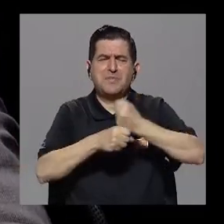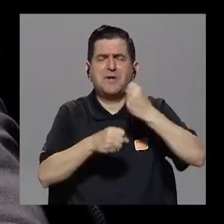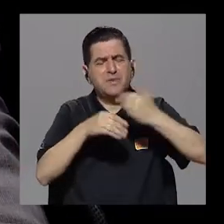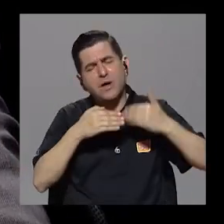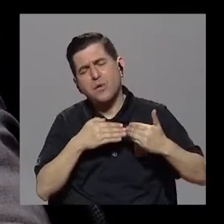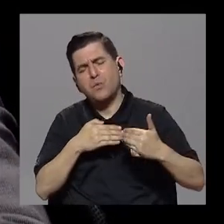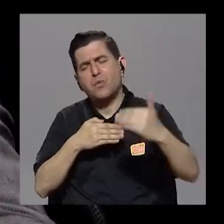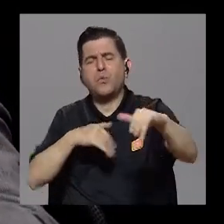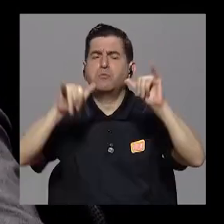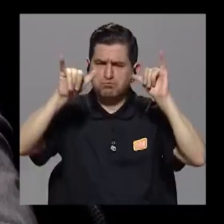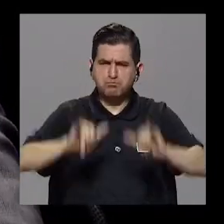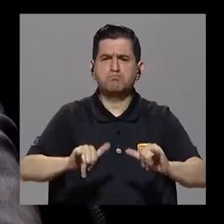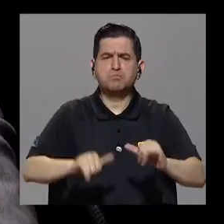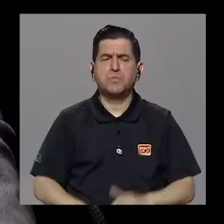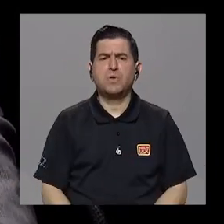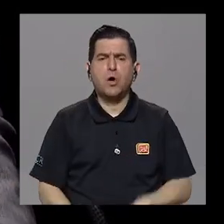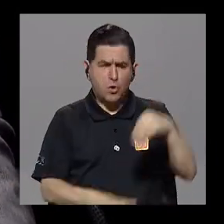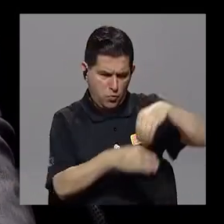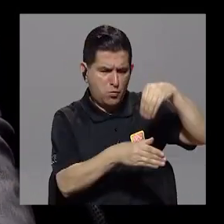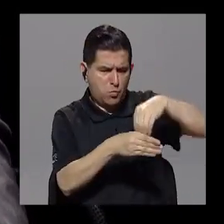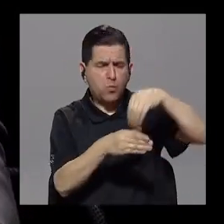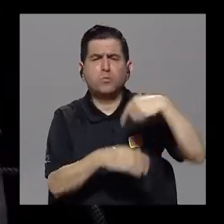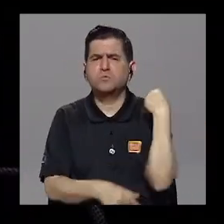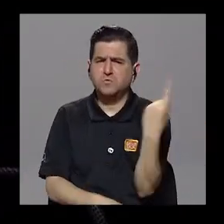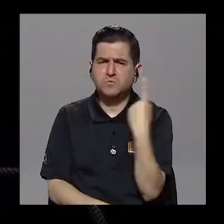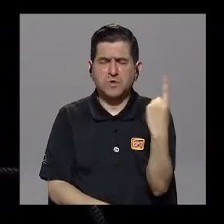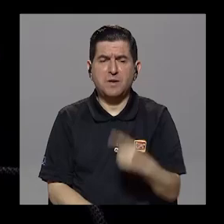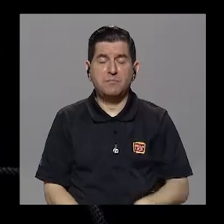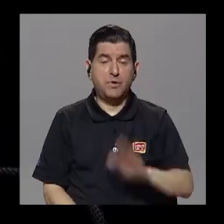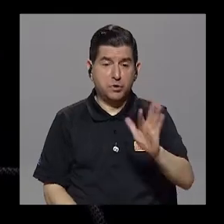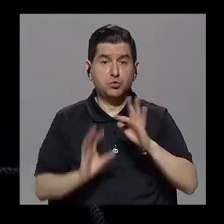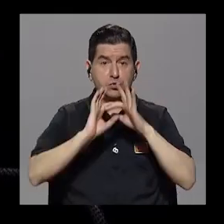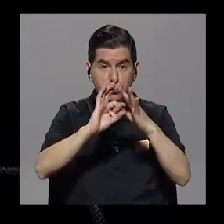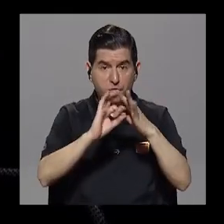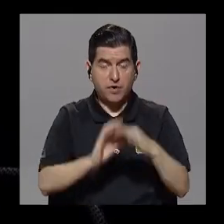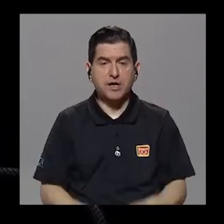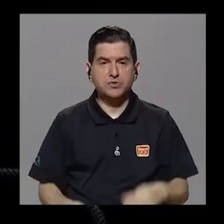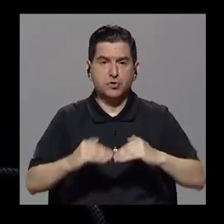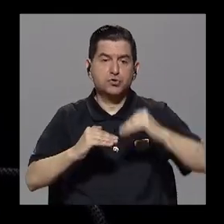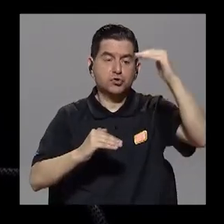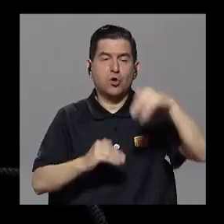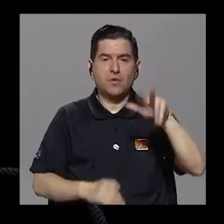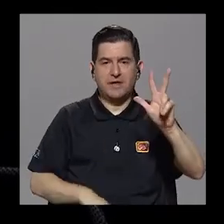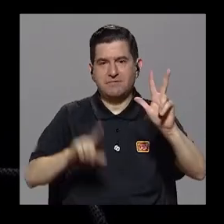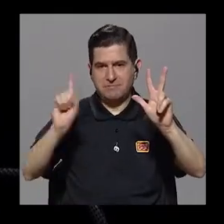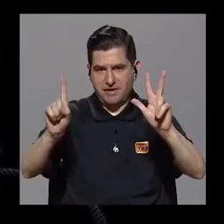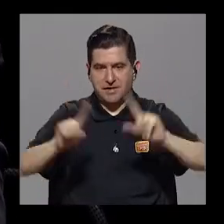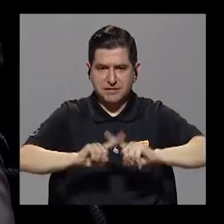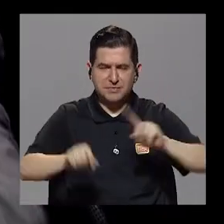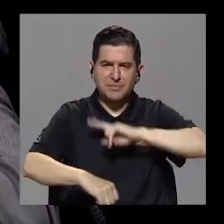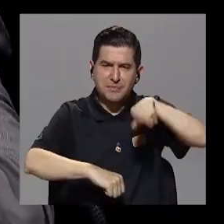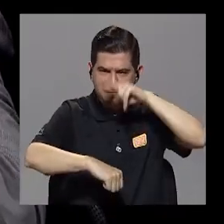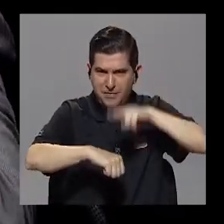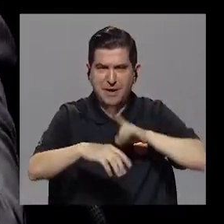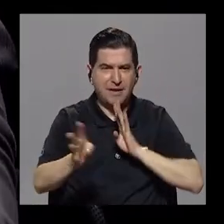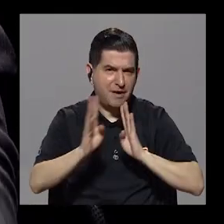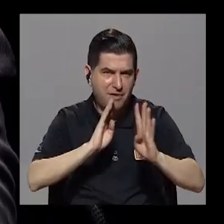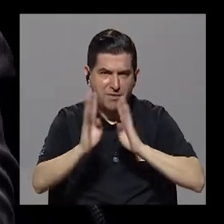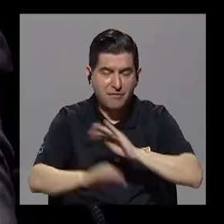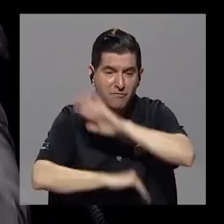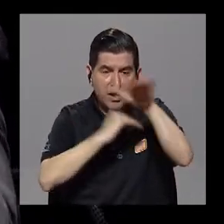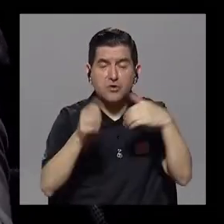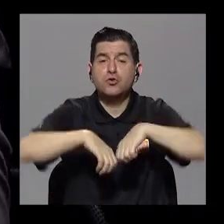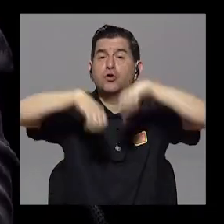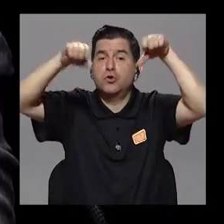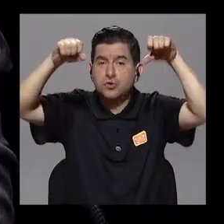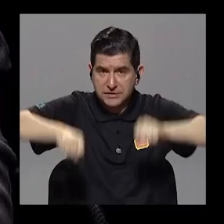laboral muy larga, muy estable, cotizan siempre, su relación va a ser más de 3 a 1. Uh-huh. Pero por lo general, cuando hablamos